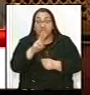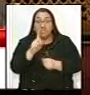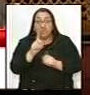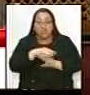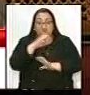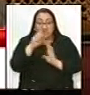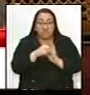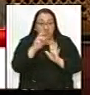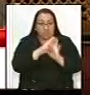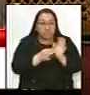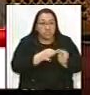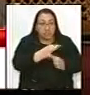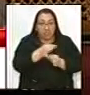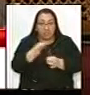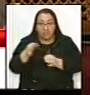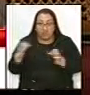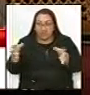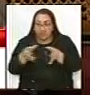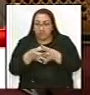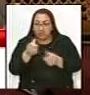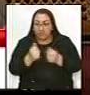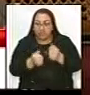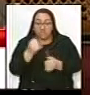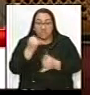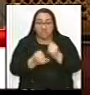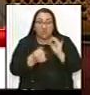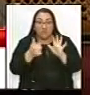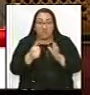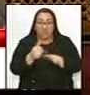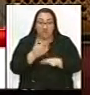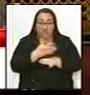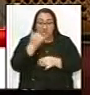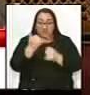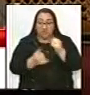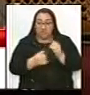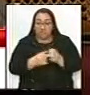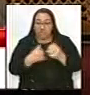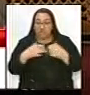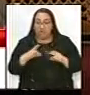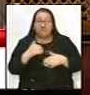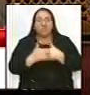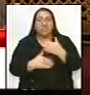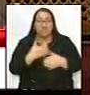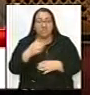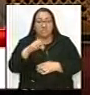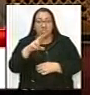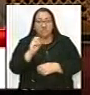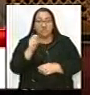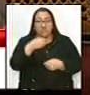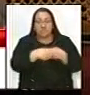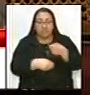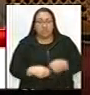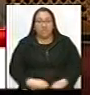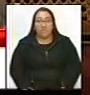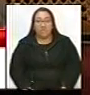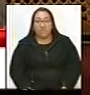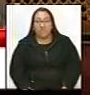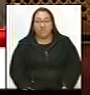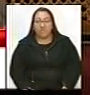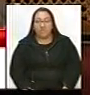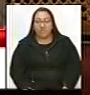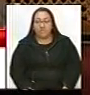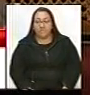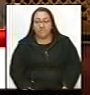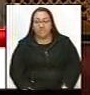proyectos regionales de los cuales los últimos 6 se encuentran ahora en proinversión y de estas